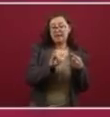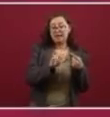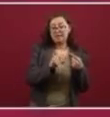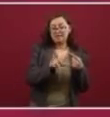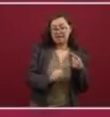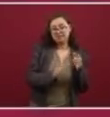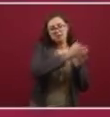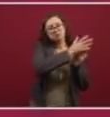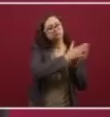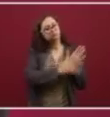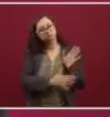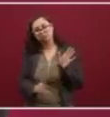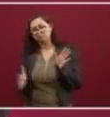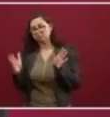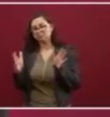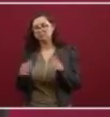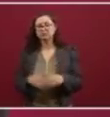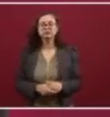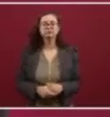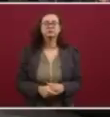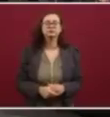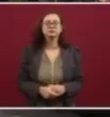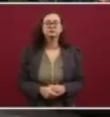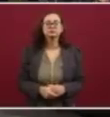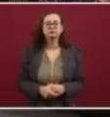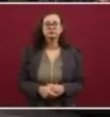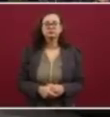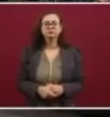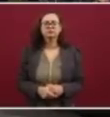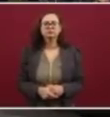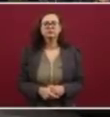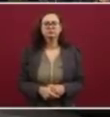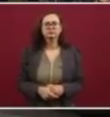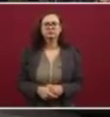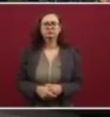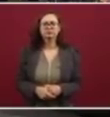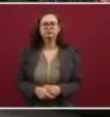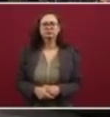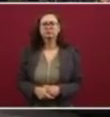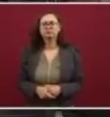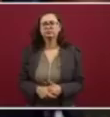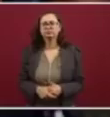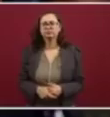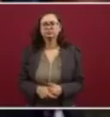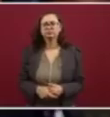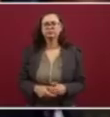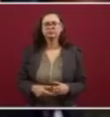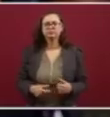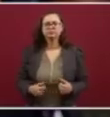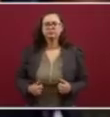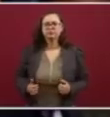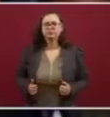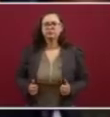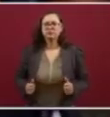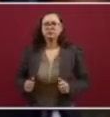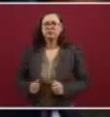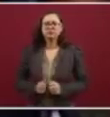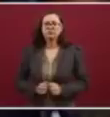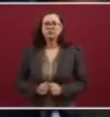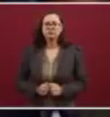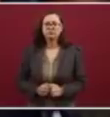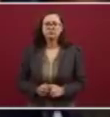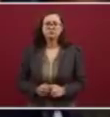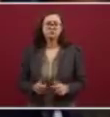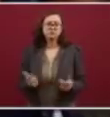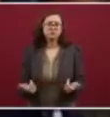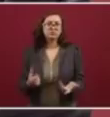fecha. Y como usted lo explica, fue una compra incluso con la deuda que